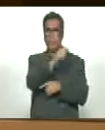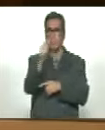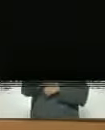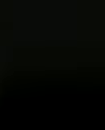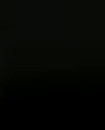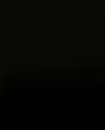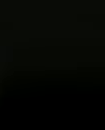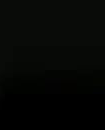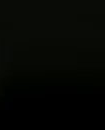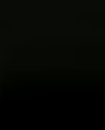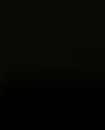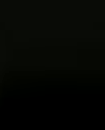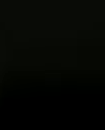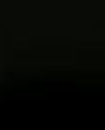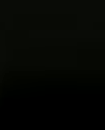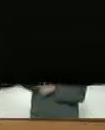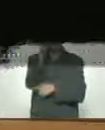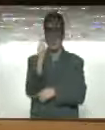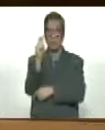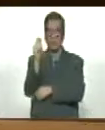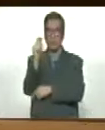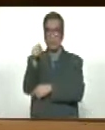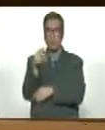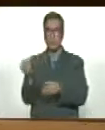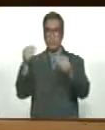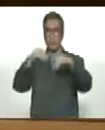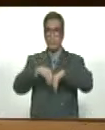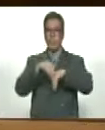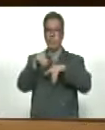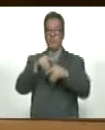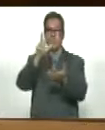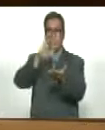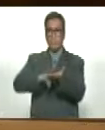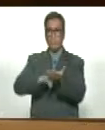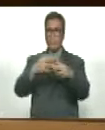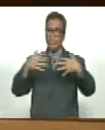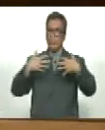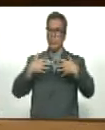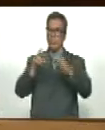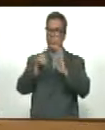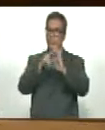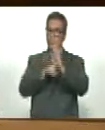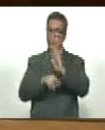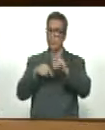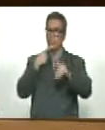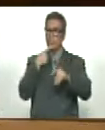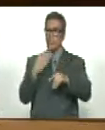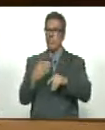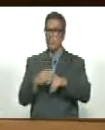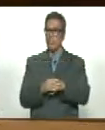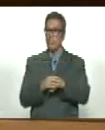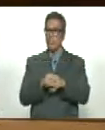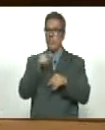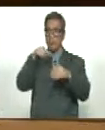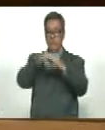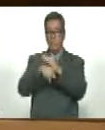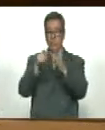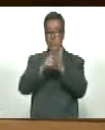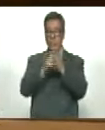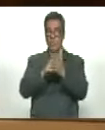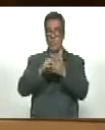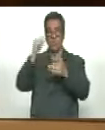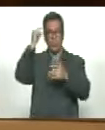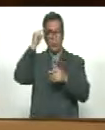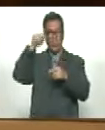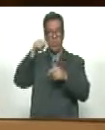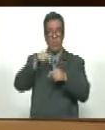honorables diputadas y los honorables diputados que estén de acuerdo con aprobar la urgencia reglamentaria solicitada para incluir el punto en el orden